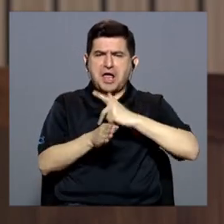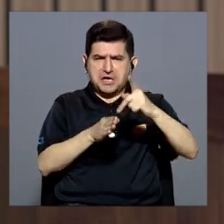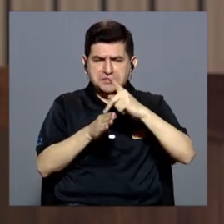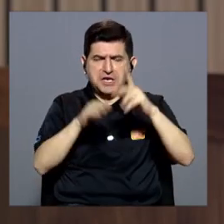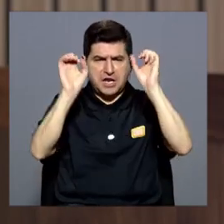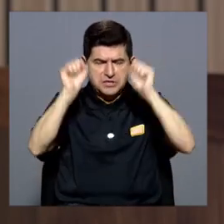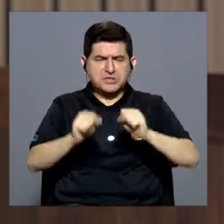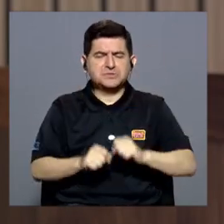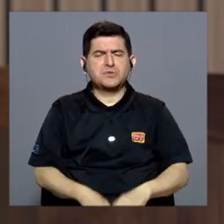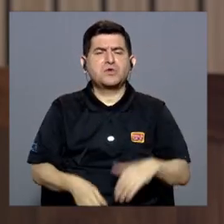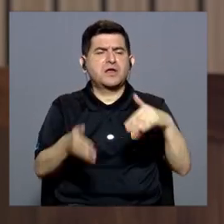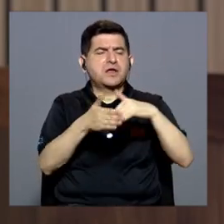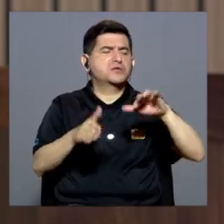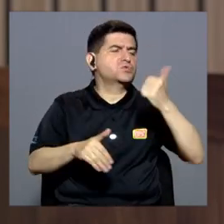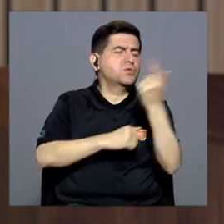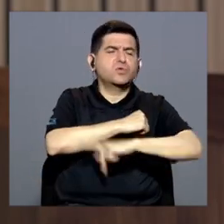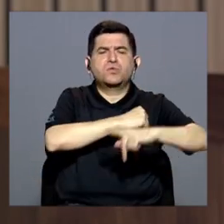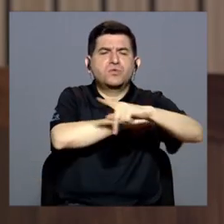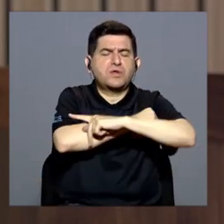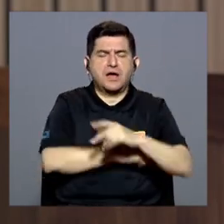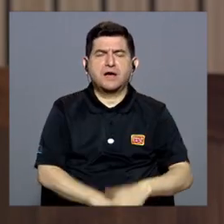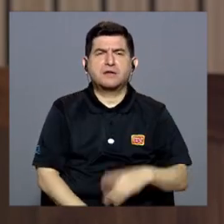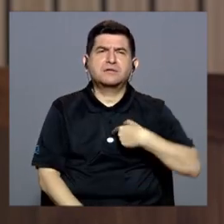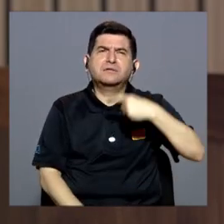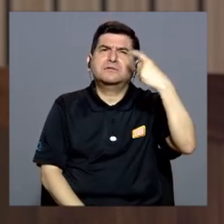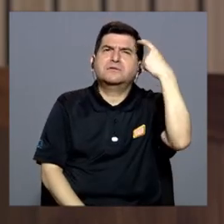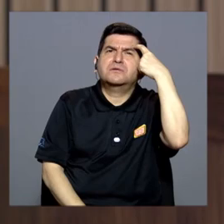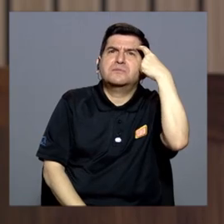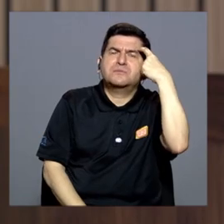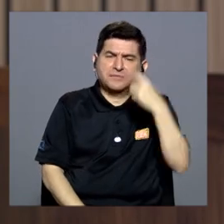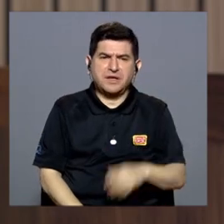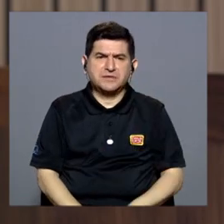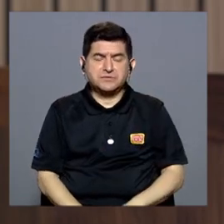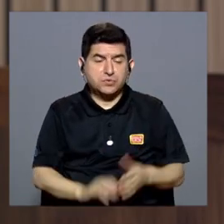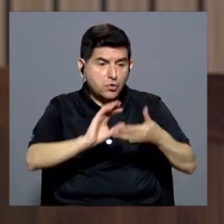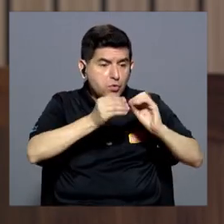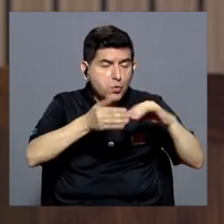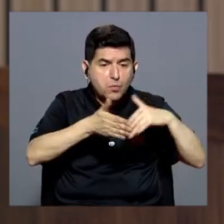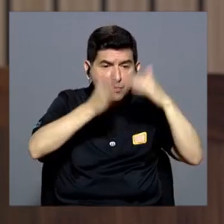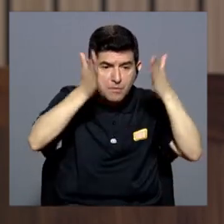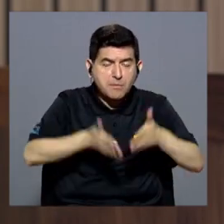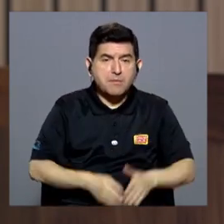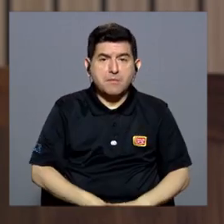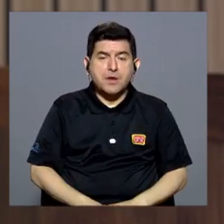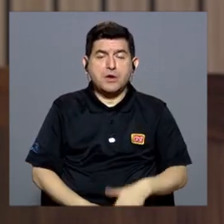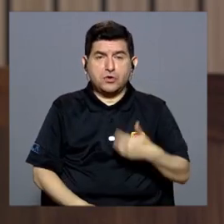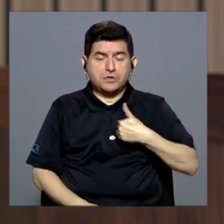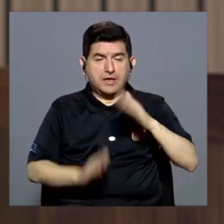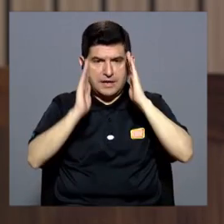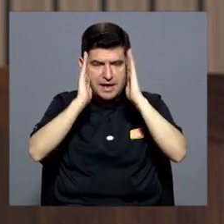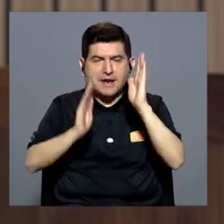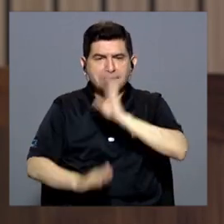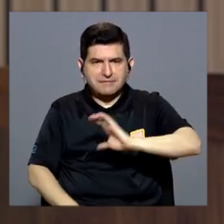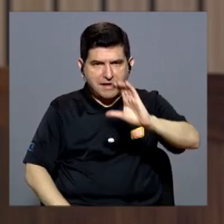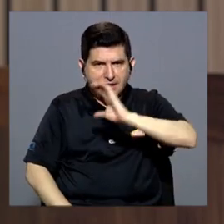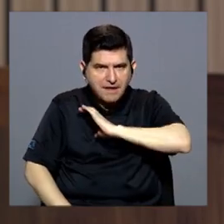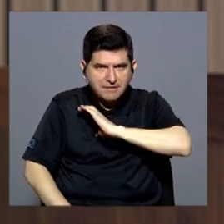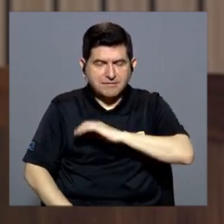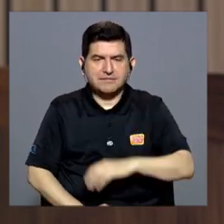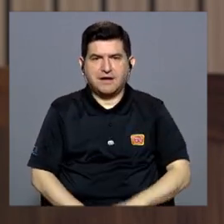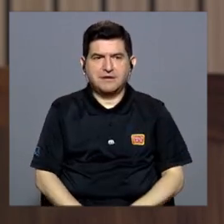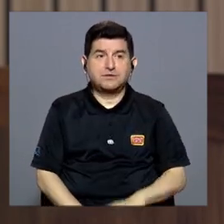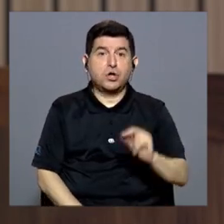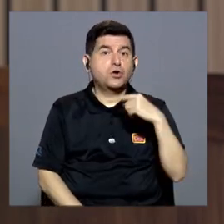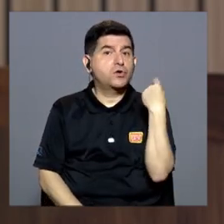puedan salir a estudiar afuera, estoy pensando en la cantidad de estudiantes que le podamos dar una atención de calidad, la cual